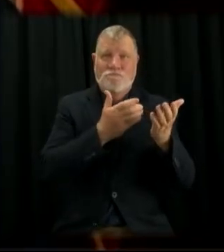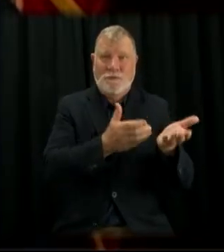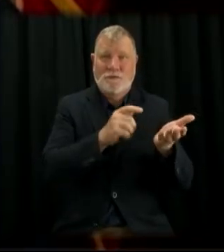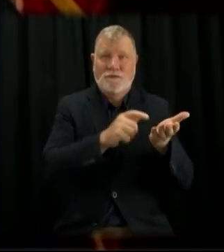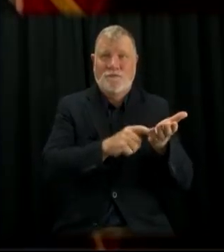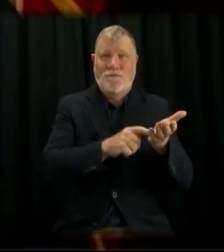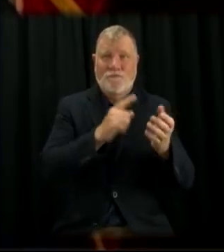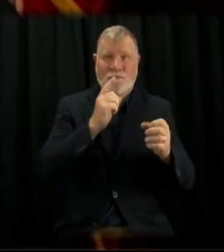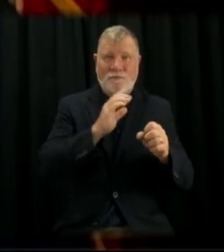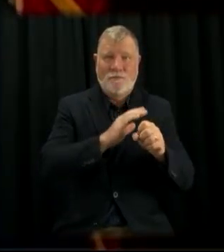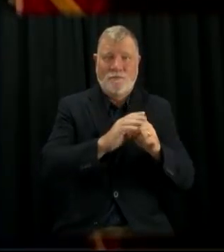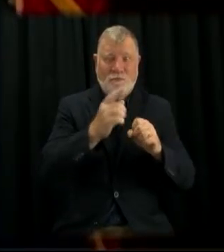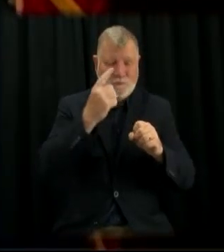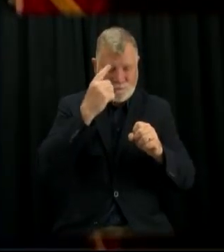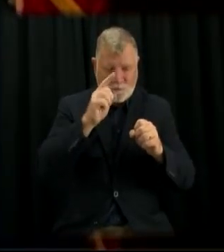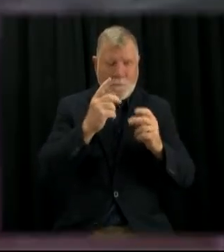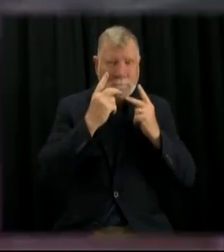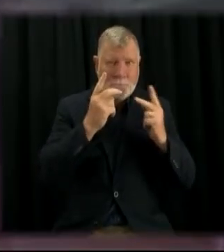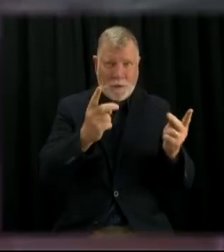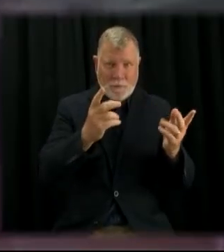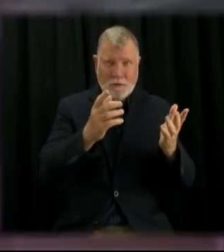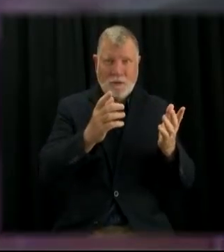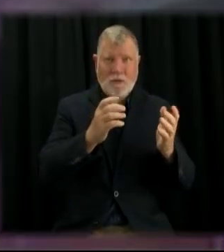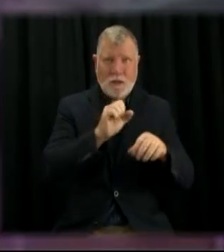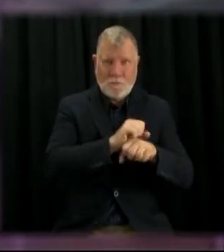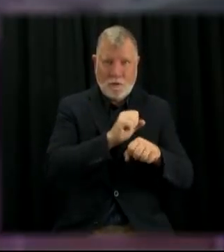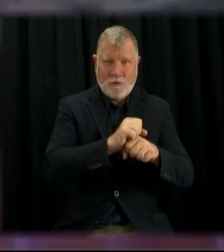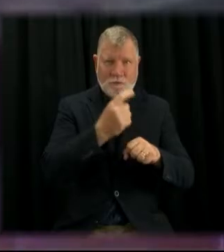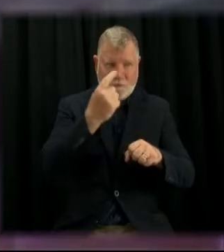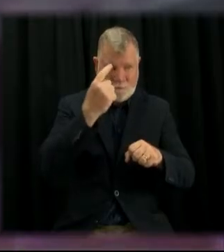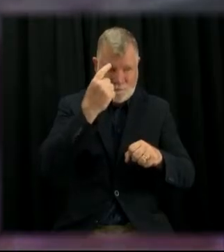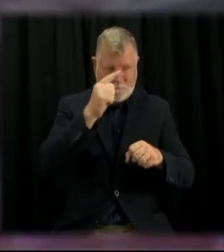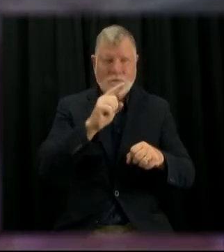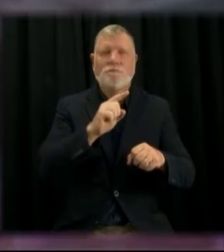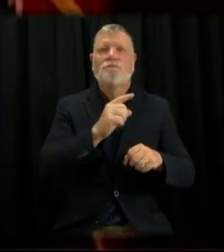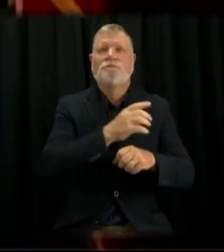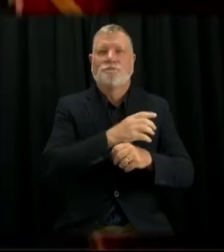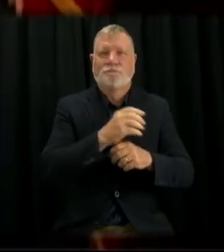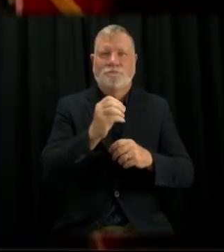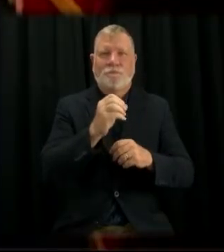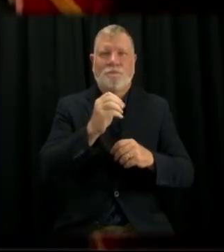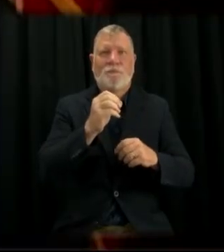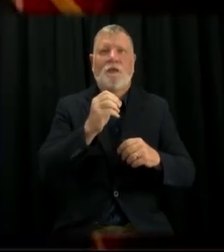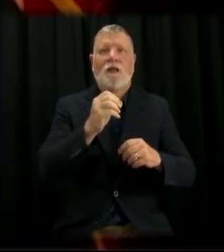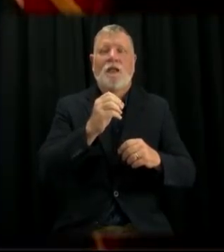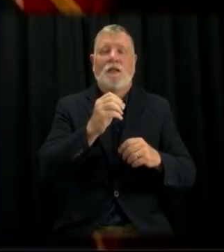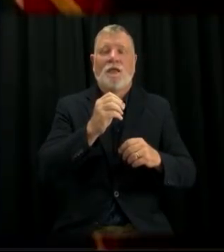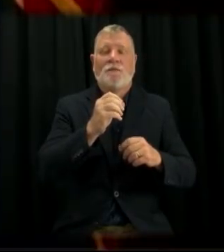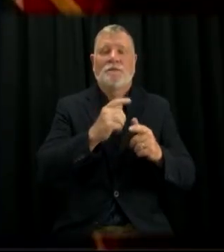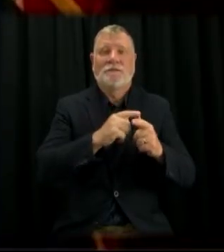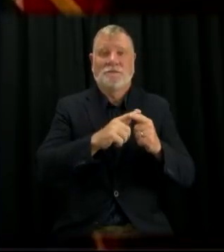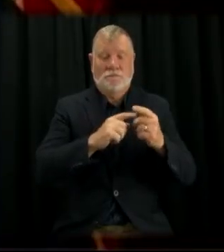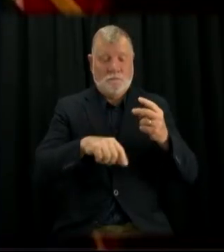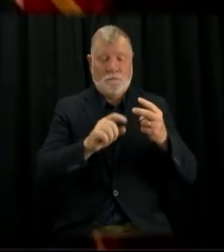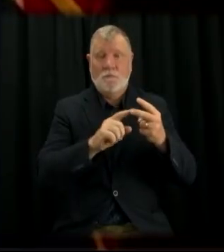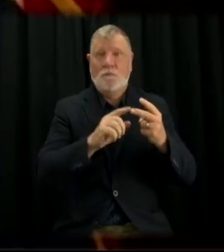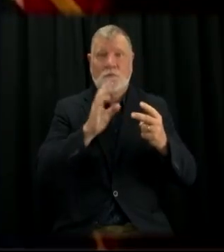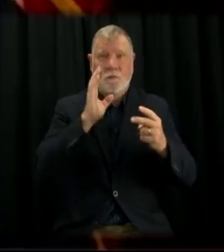presupuesto propuesto para pagar el bono de Navidad para los empleados, que es una compensación